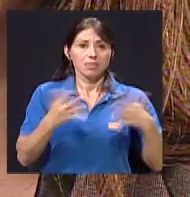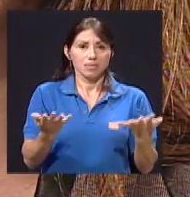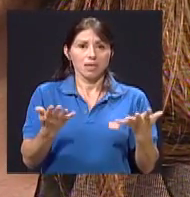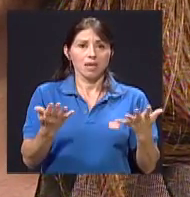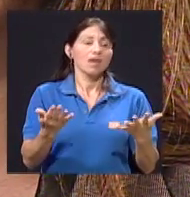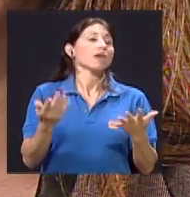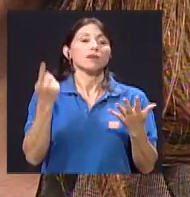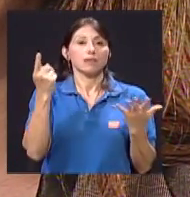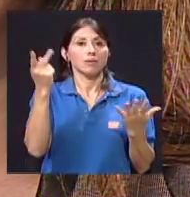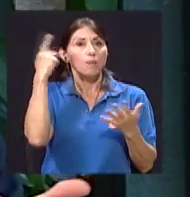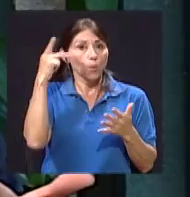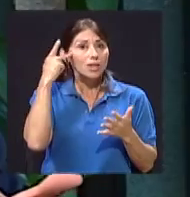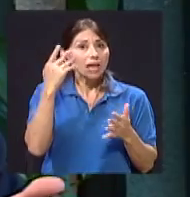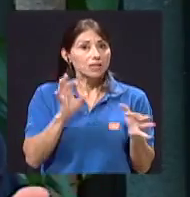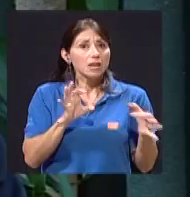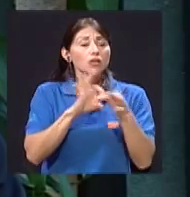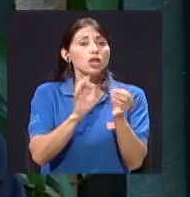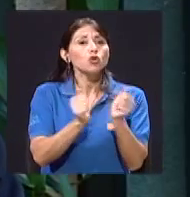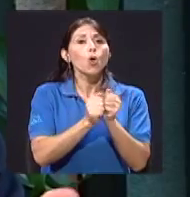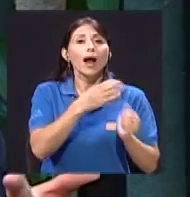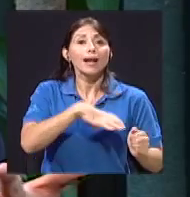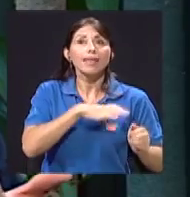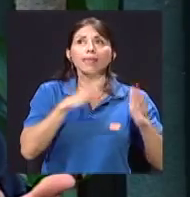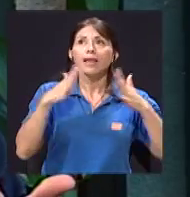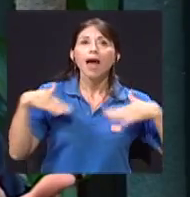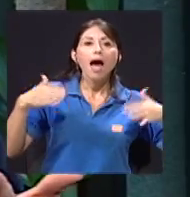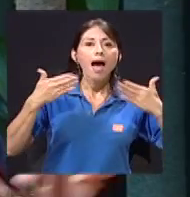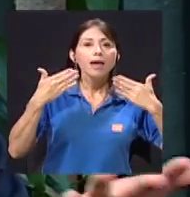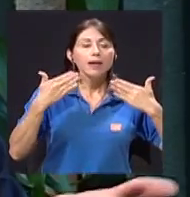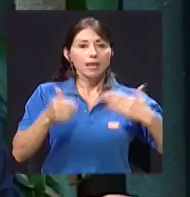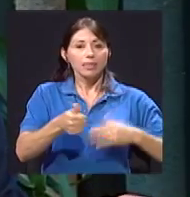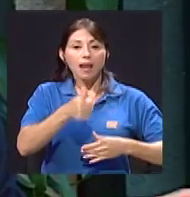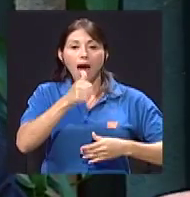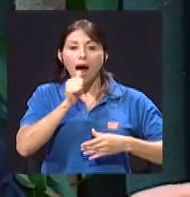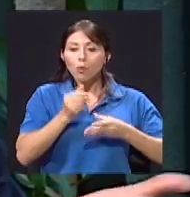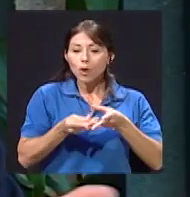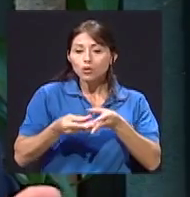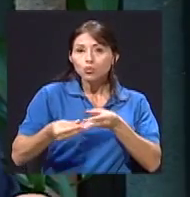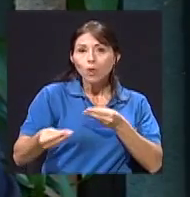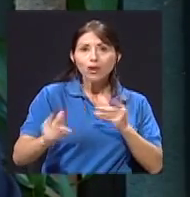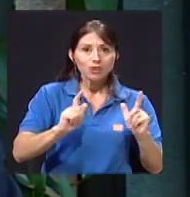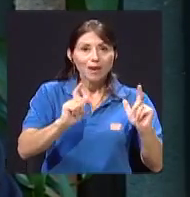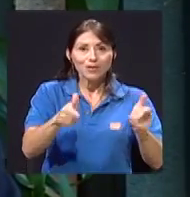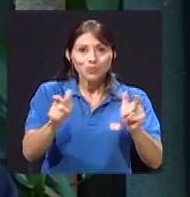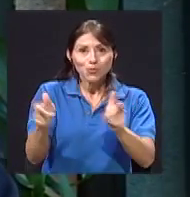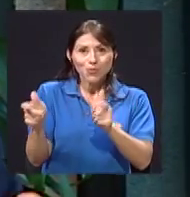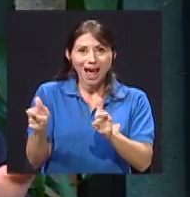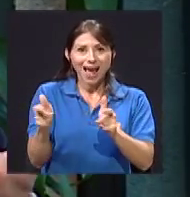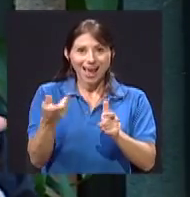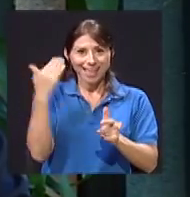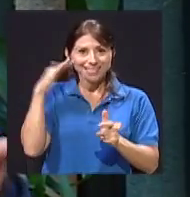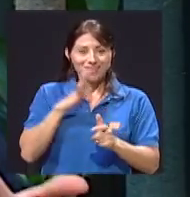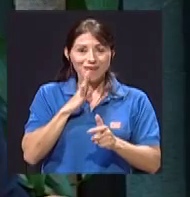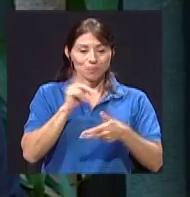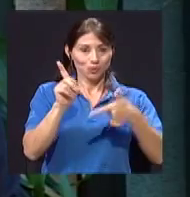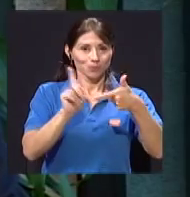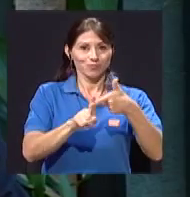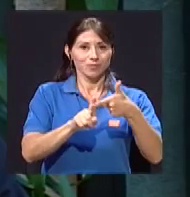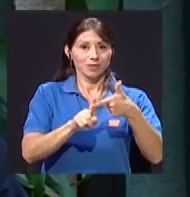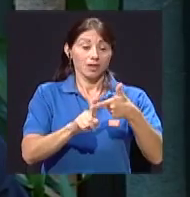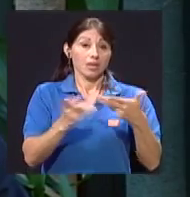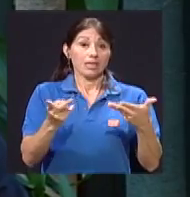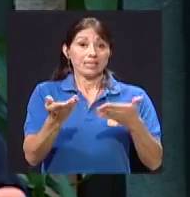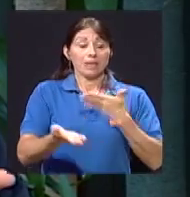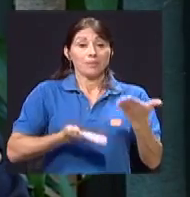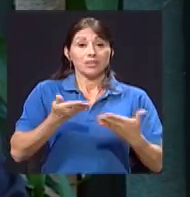el tema de la calidad del aire, la calidad del agua, los suelos, la basura, los desechos sólidos que estábamos hablando. lógicamente el tema de los